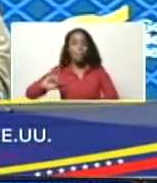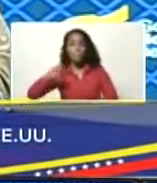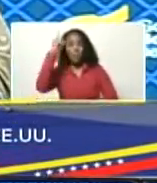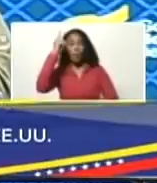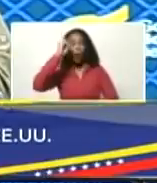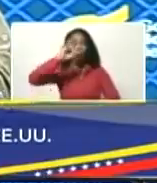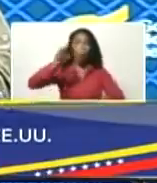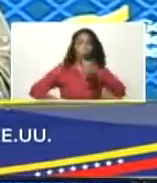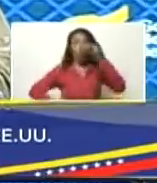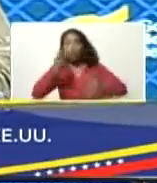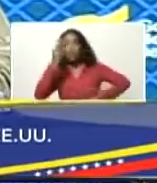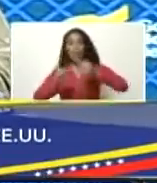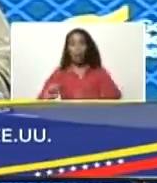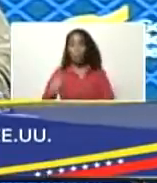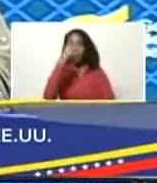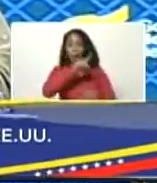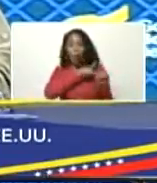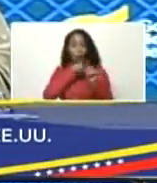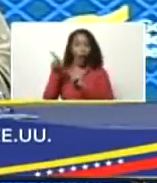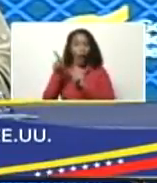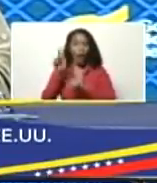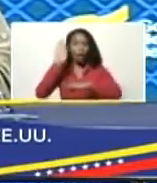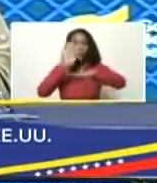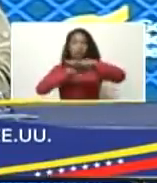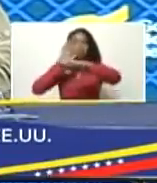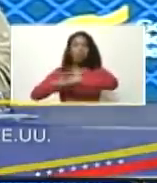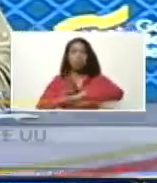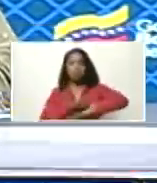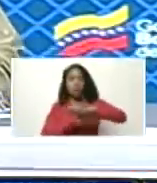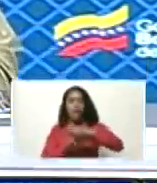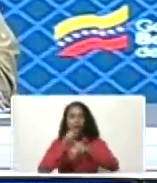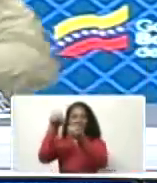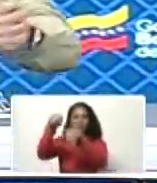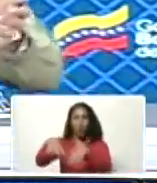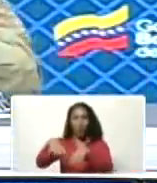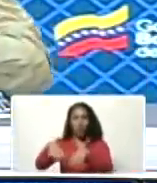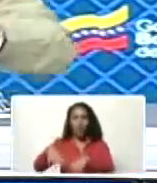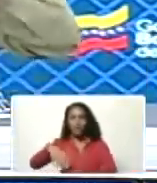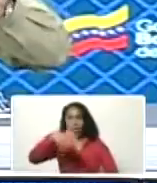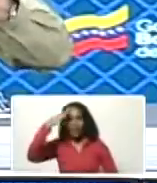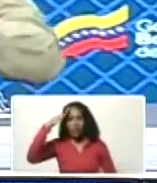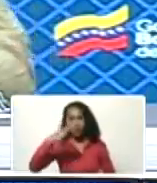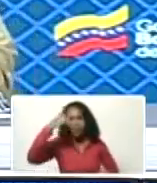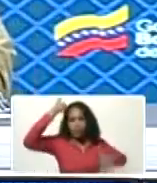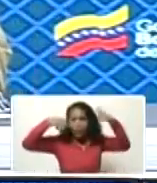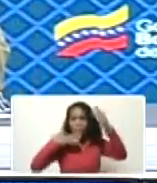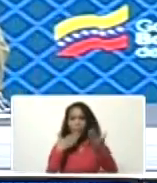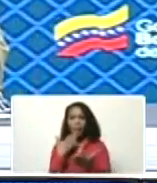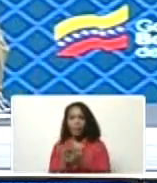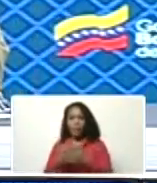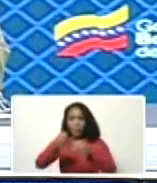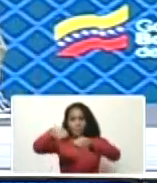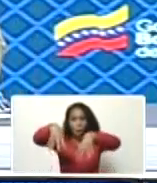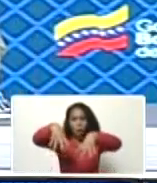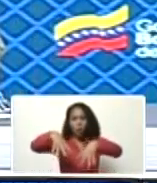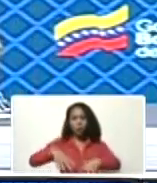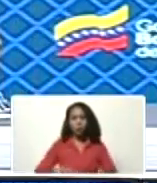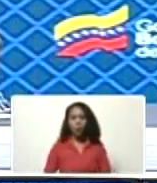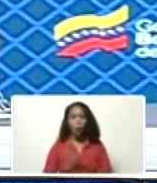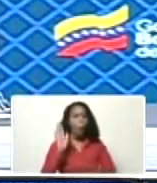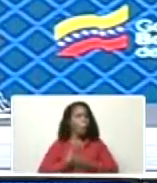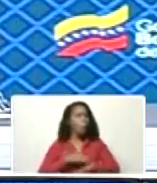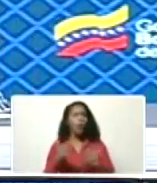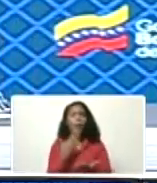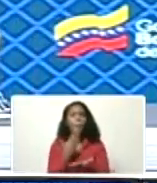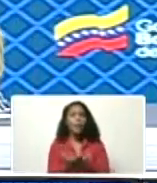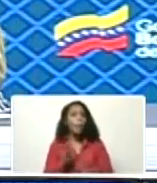Justicia, ser el primero en llamar a la renuncia del comandante Hugo Chávez, pedir su renuncia. ¿Por qué la